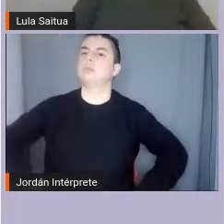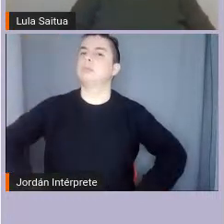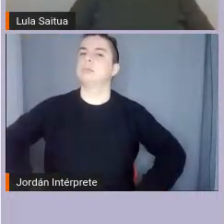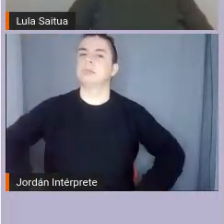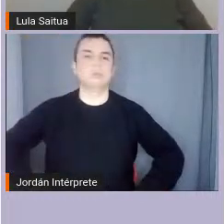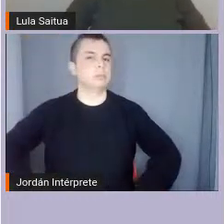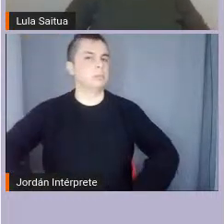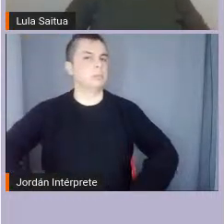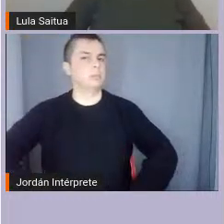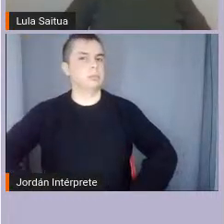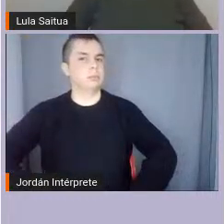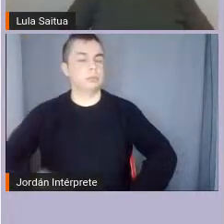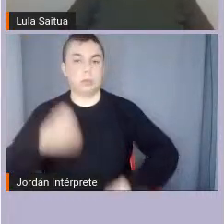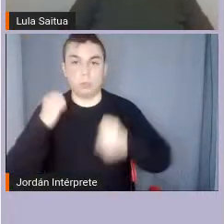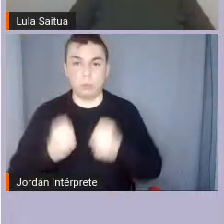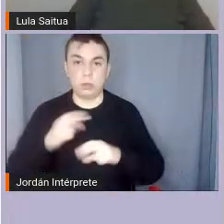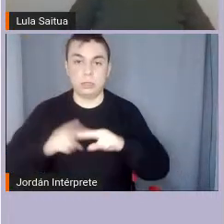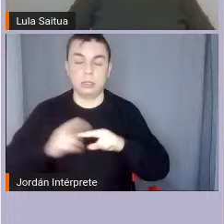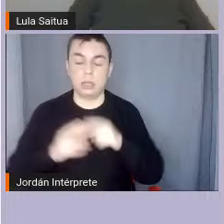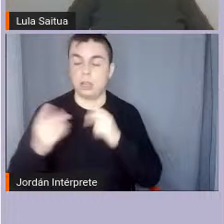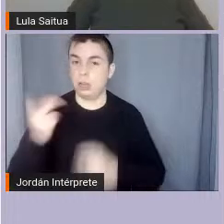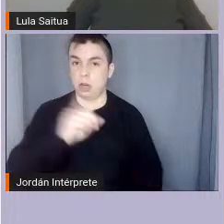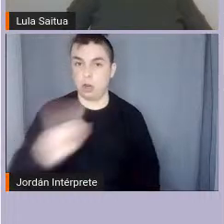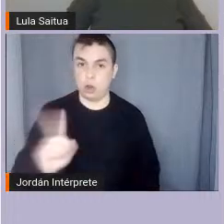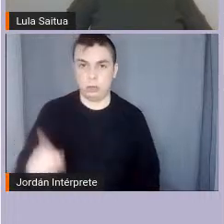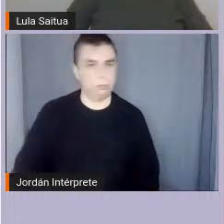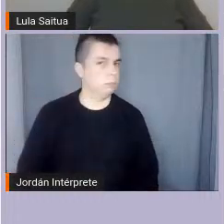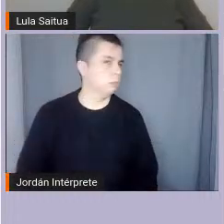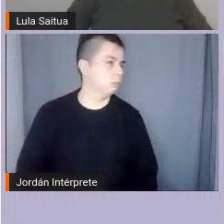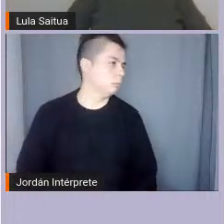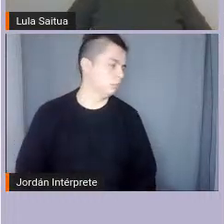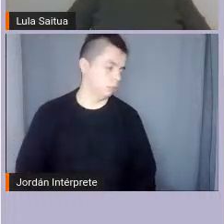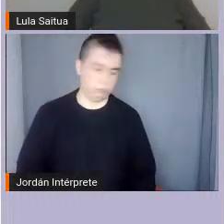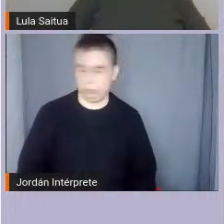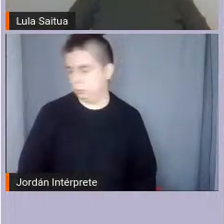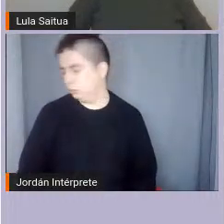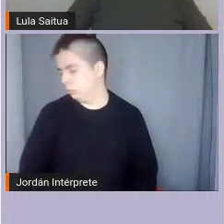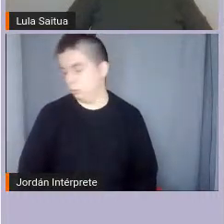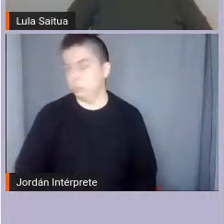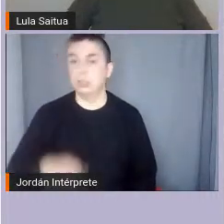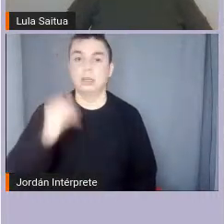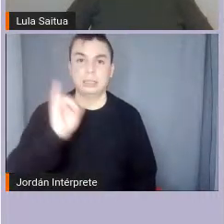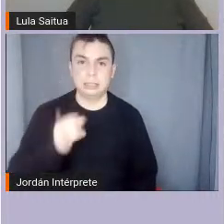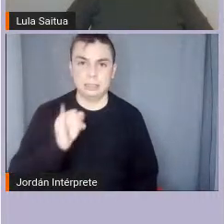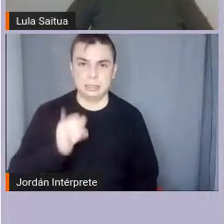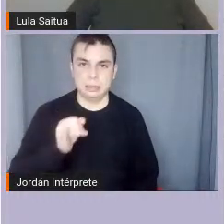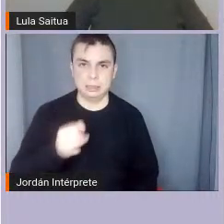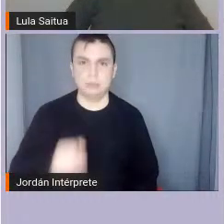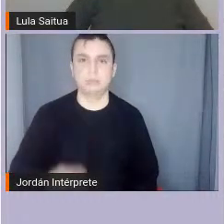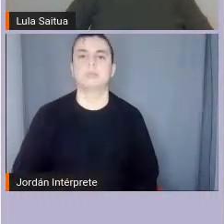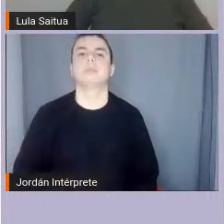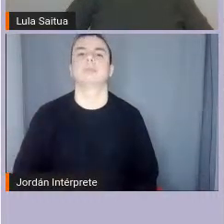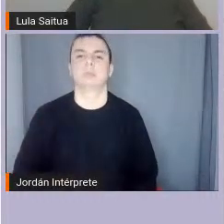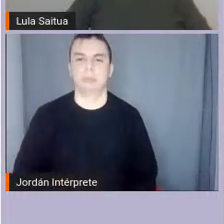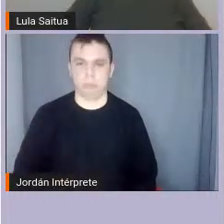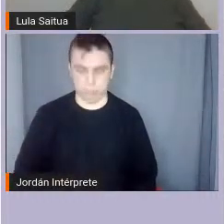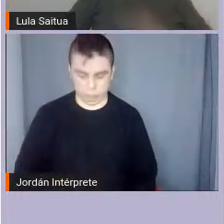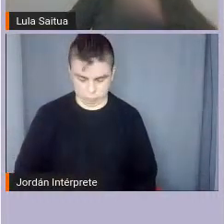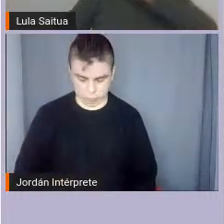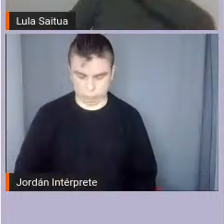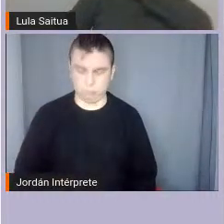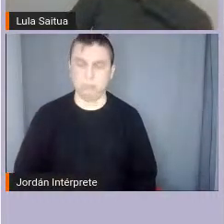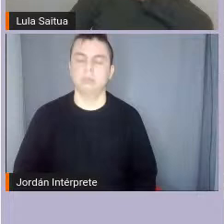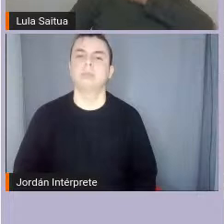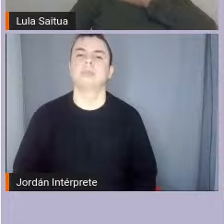Podemos hacer no, podemos hacer sí y vamos